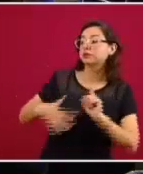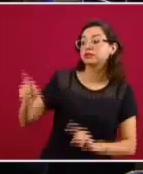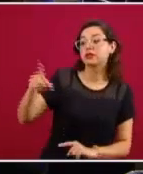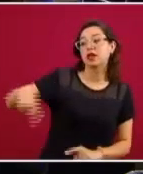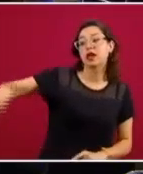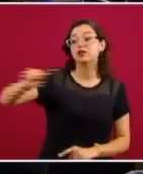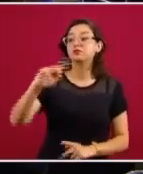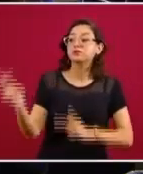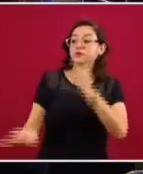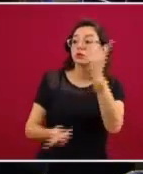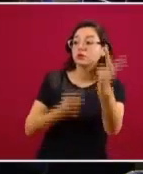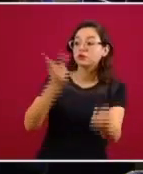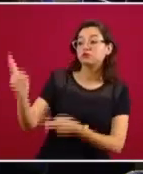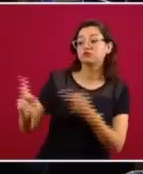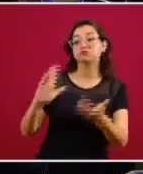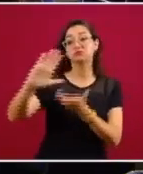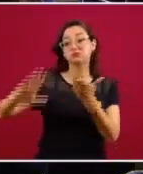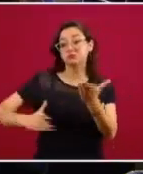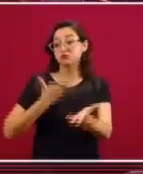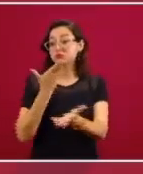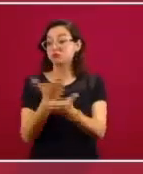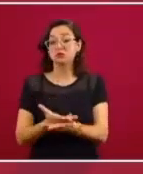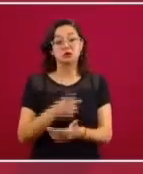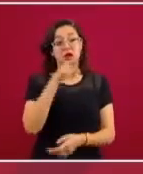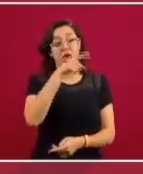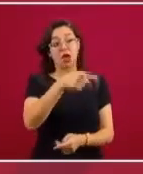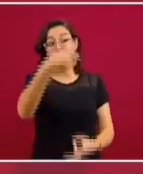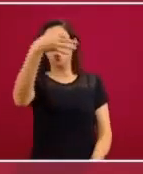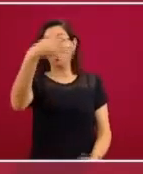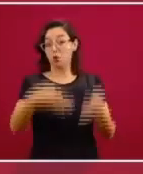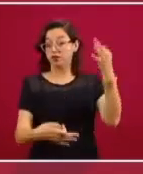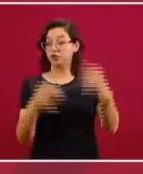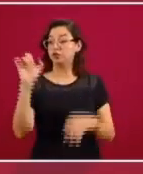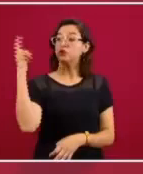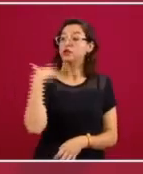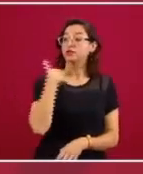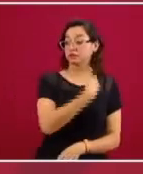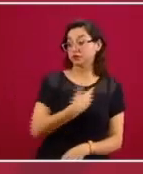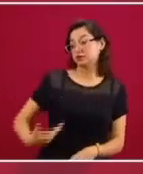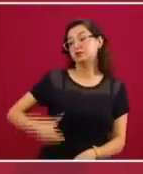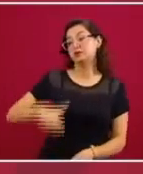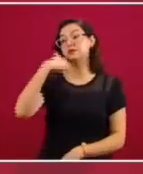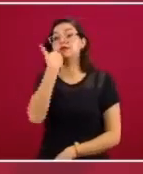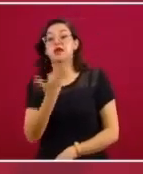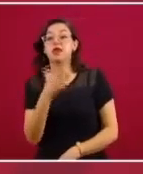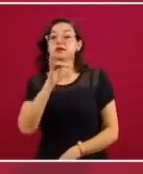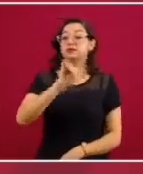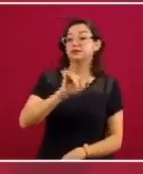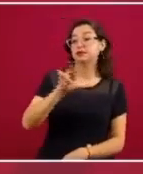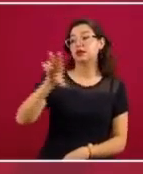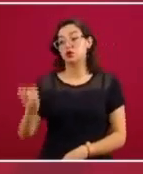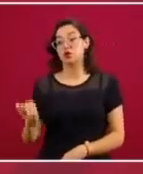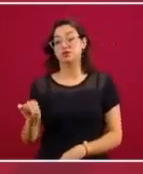si quiere que se juzgue a los expresidentes,